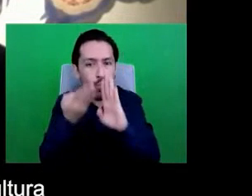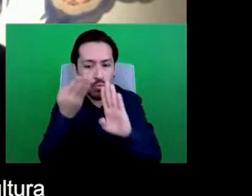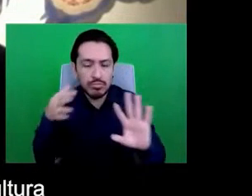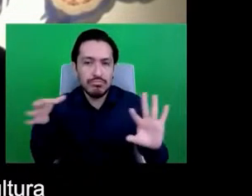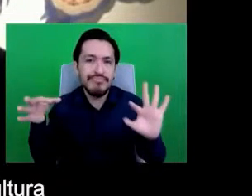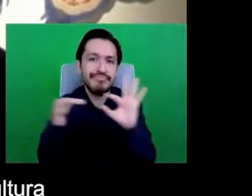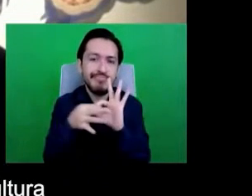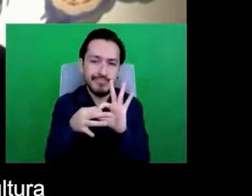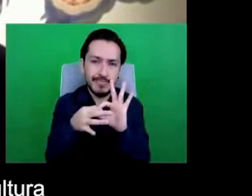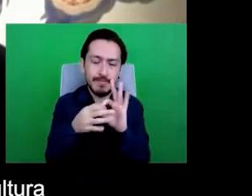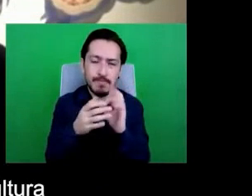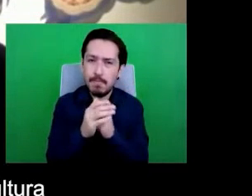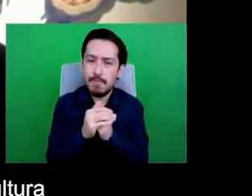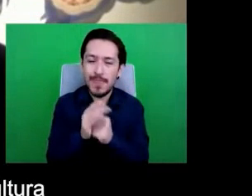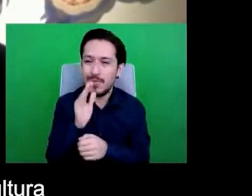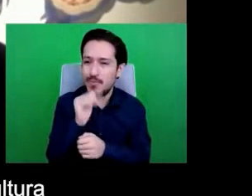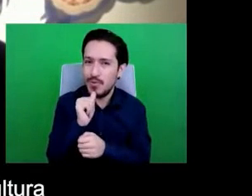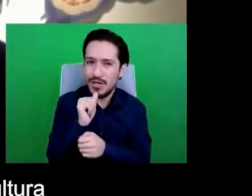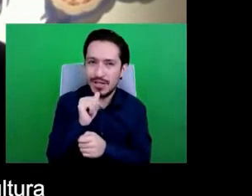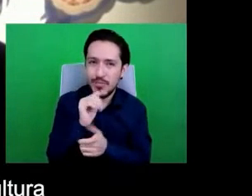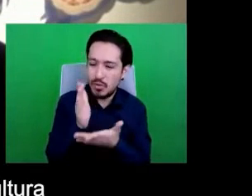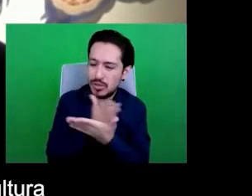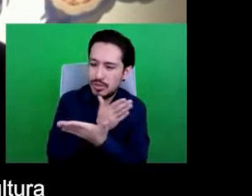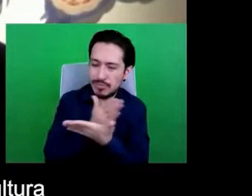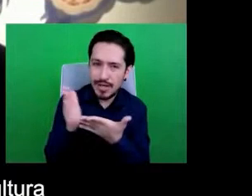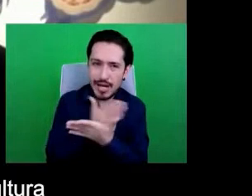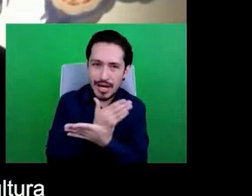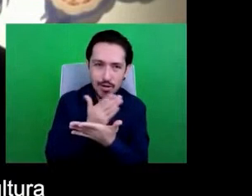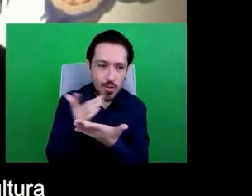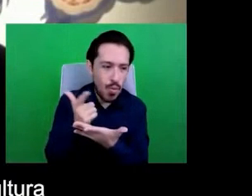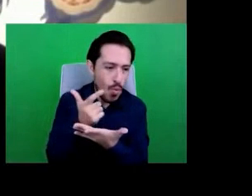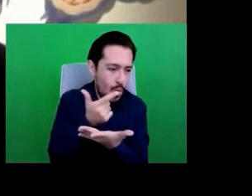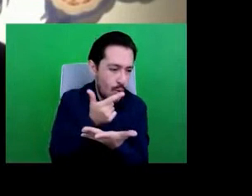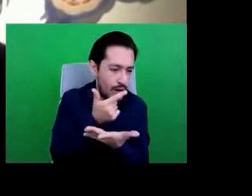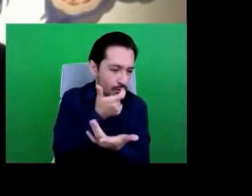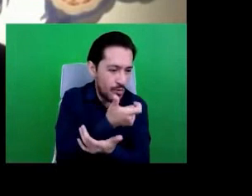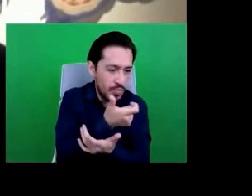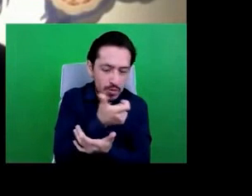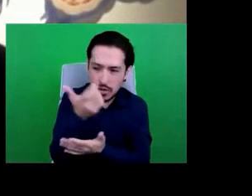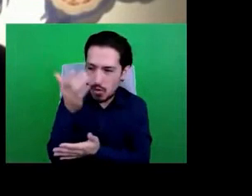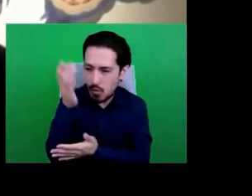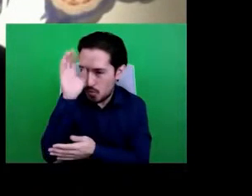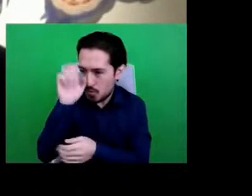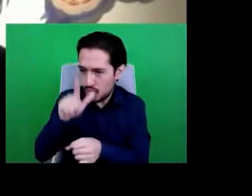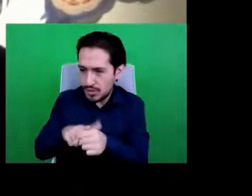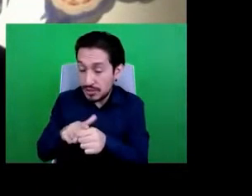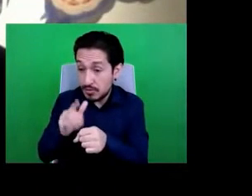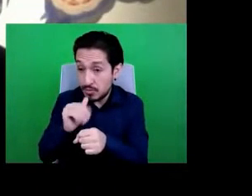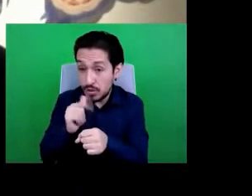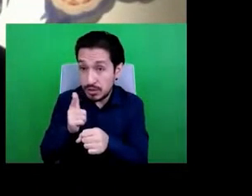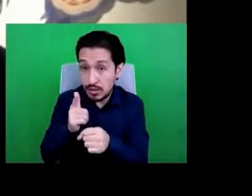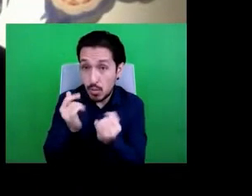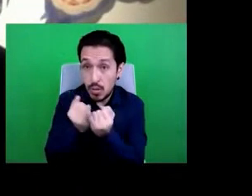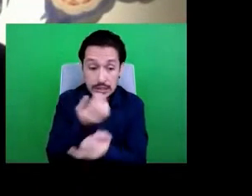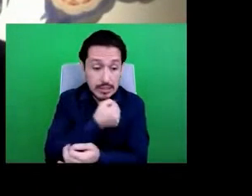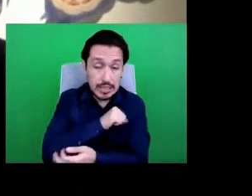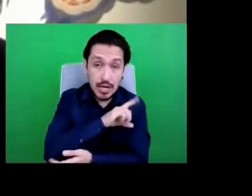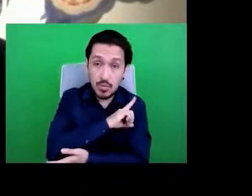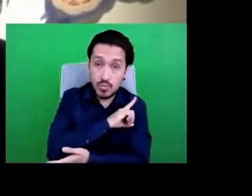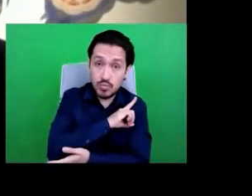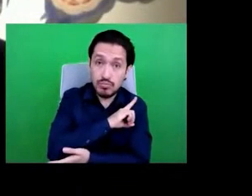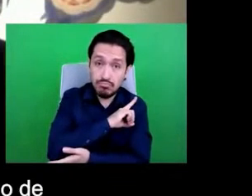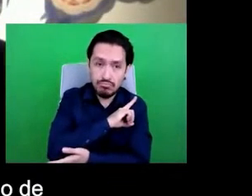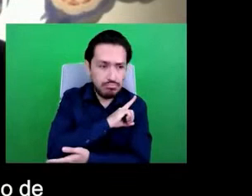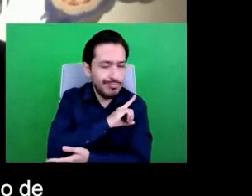puede separar la cultura económica de la cultural, tampoco se puede hacer de la salud, porque sabemos que